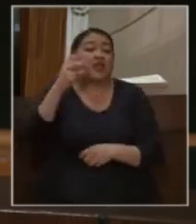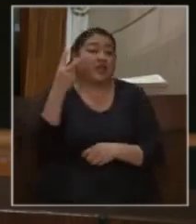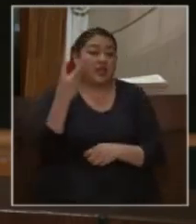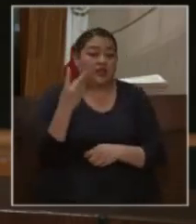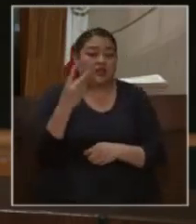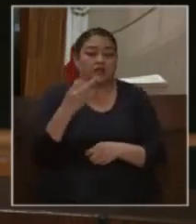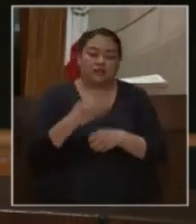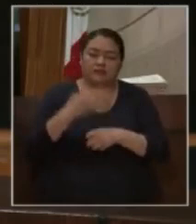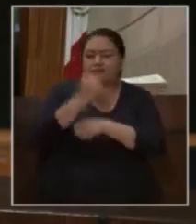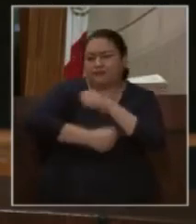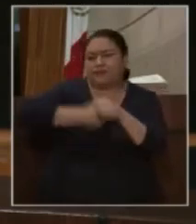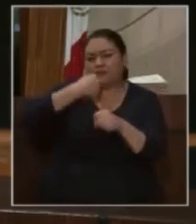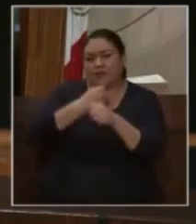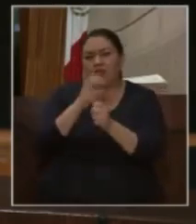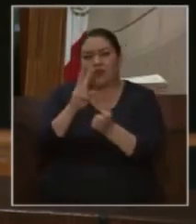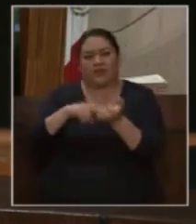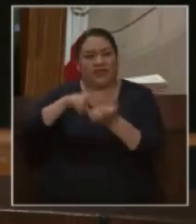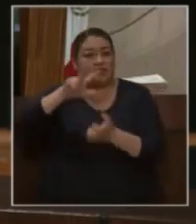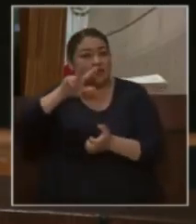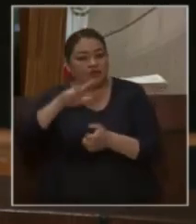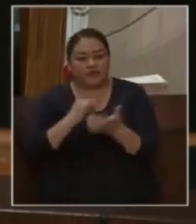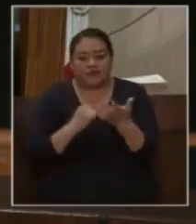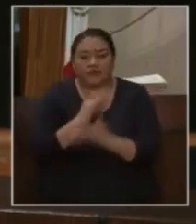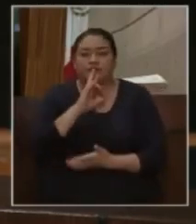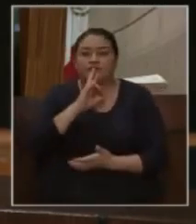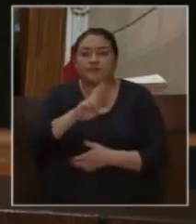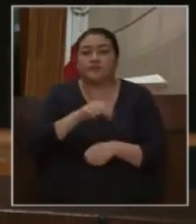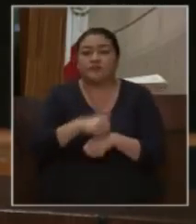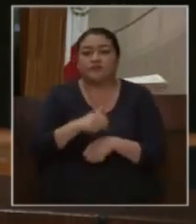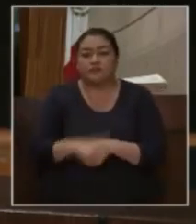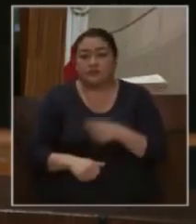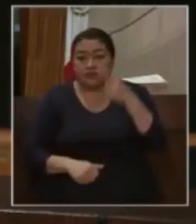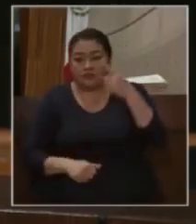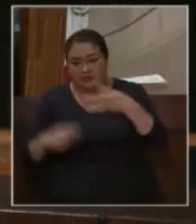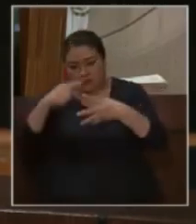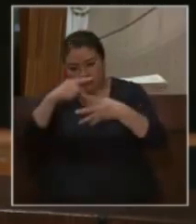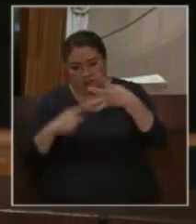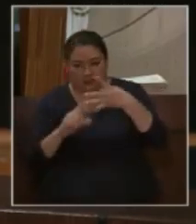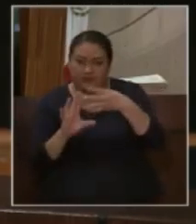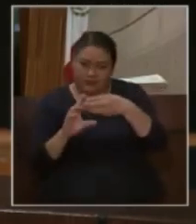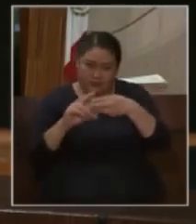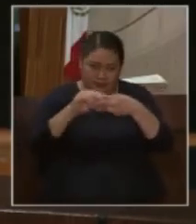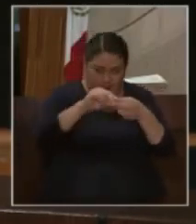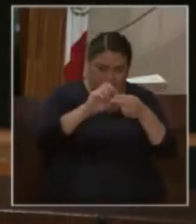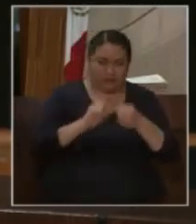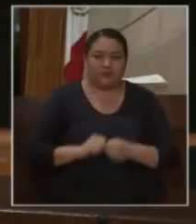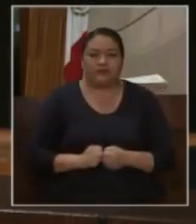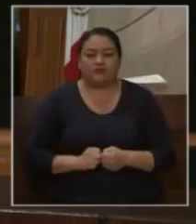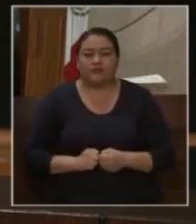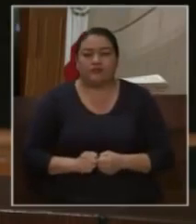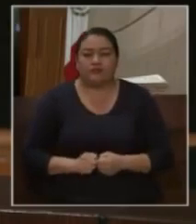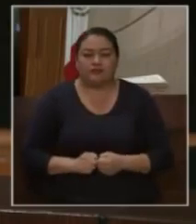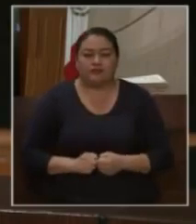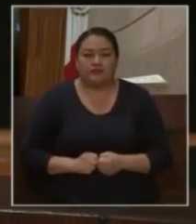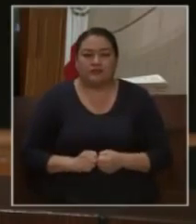930-932, todos del año en que se actúa, se resuelve. Primero, se acumulan los recursos